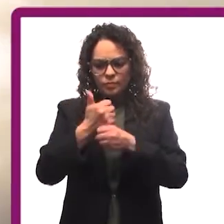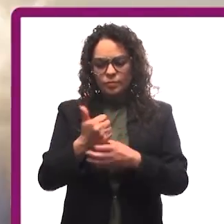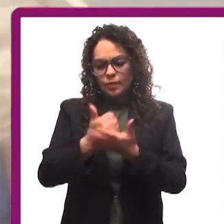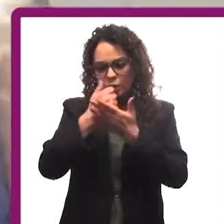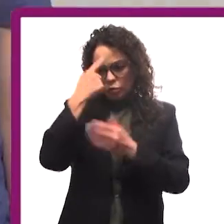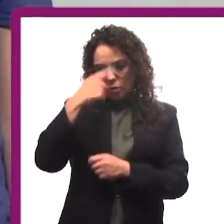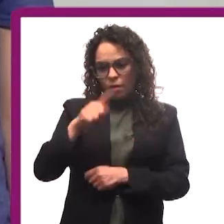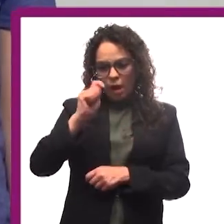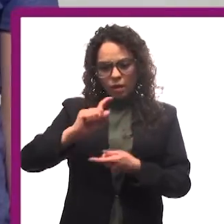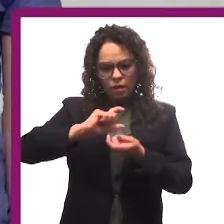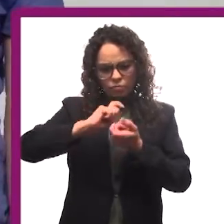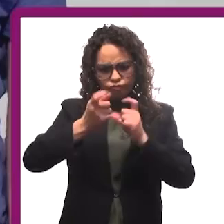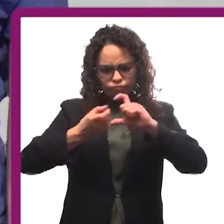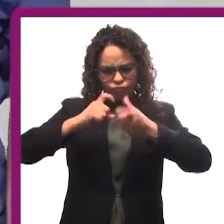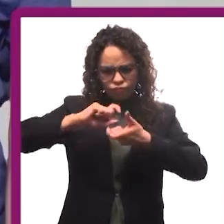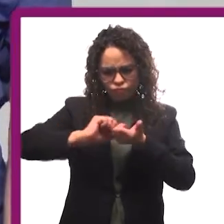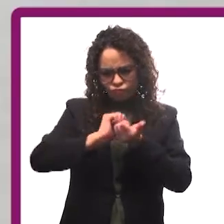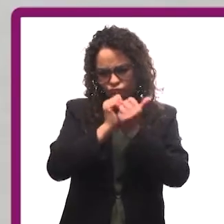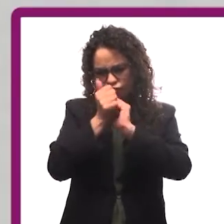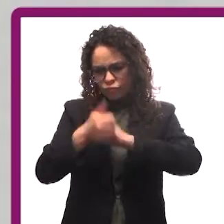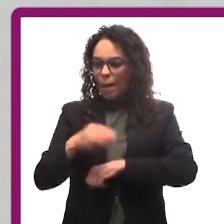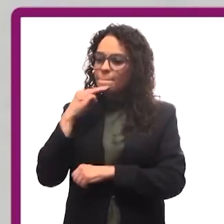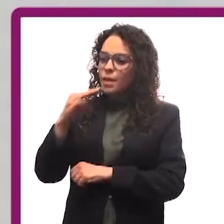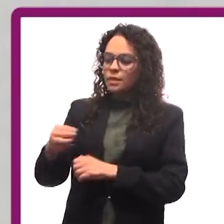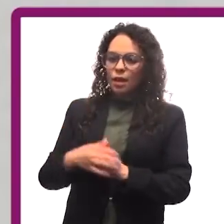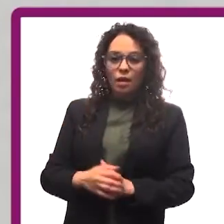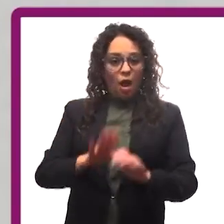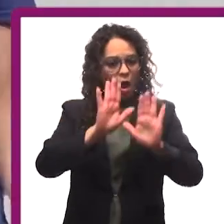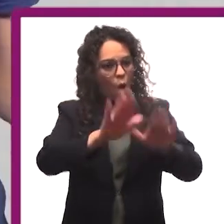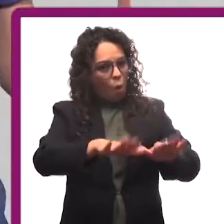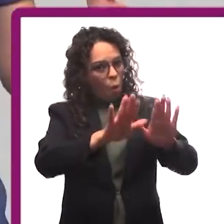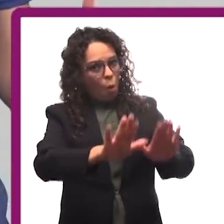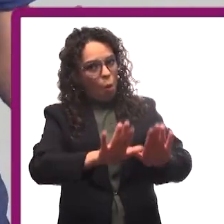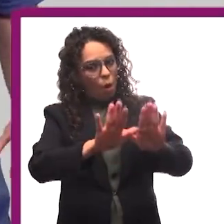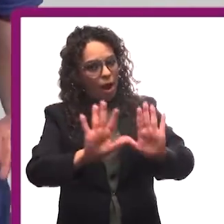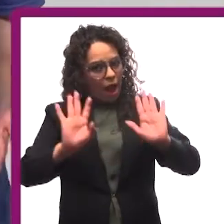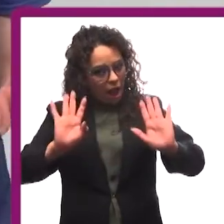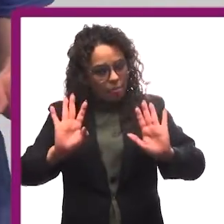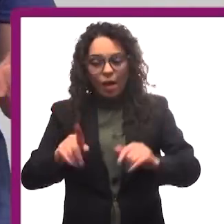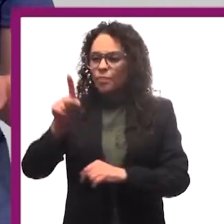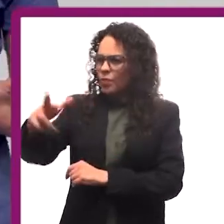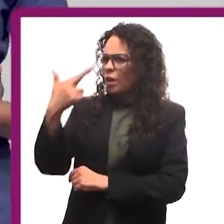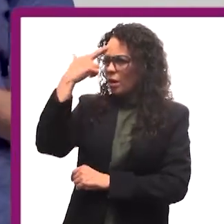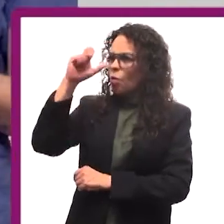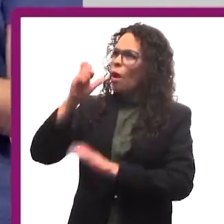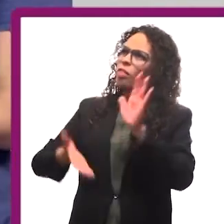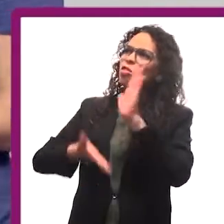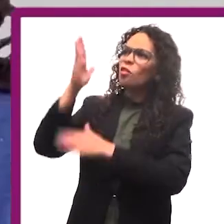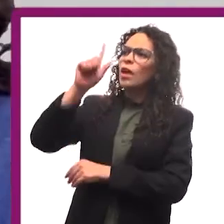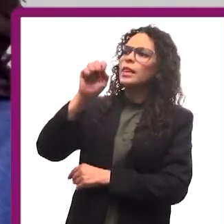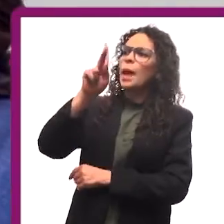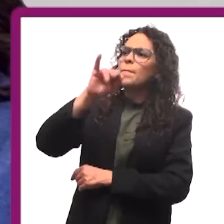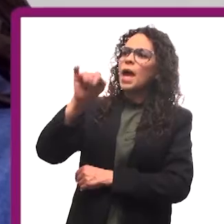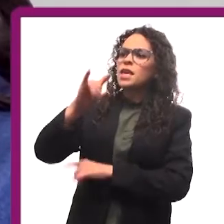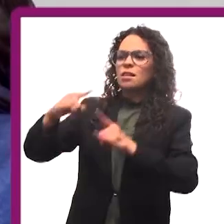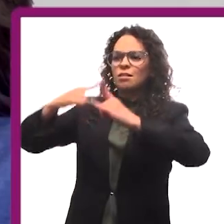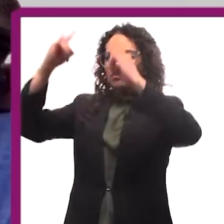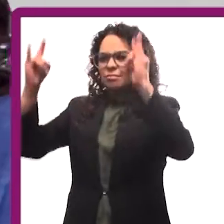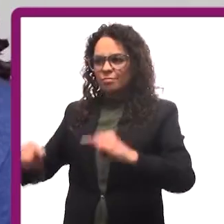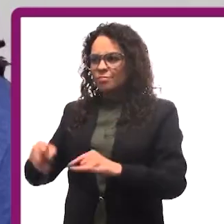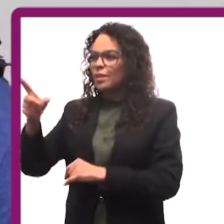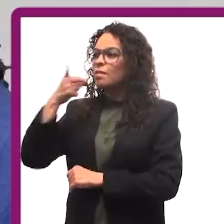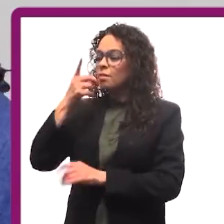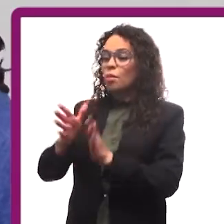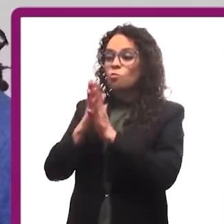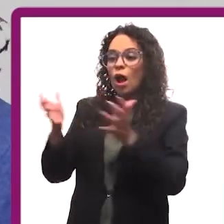mensaje. ¡Wow, wow, wow! Más despacio, velocista. ¿Te acuerdas cuando fuimos al campamento en Tepeji y nos hicieron construir